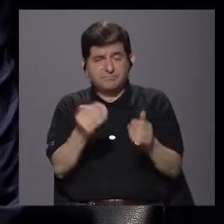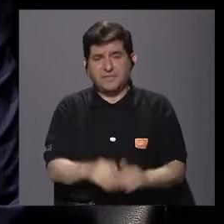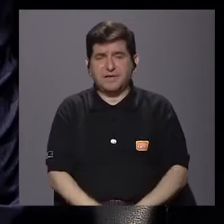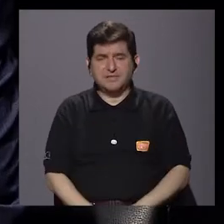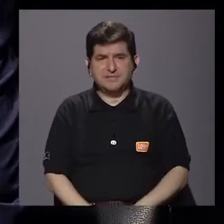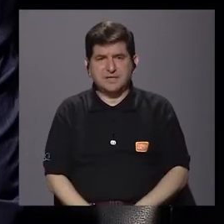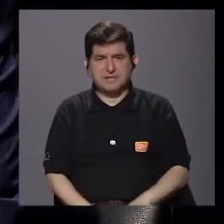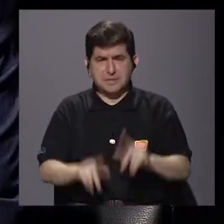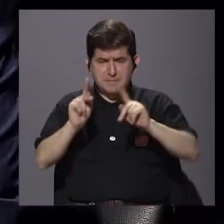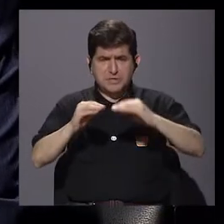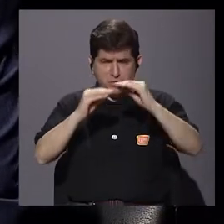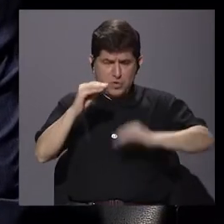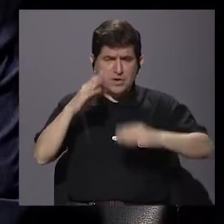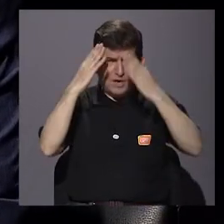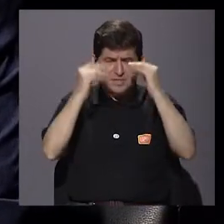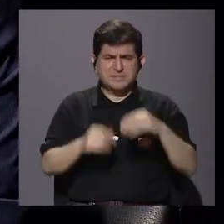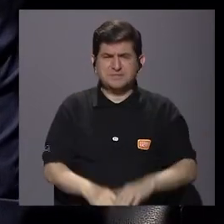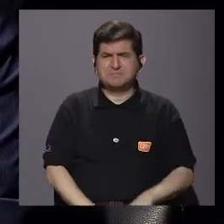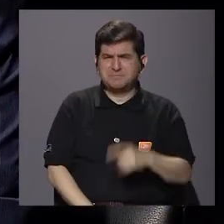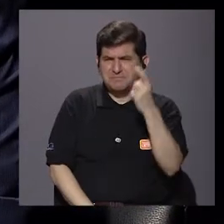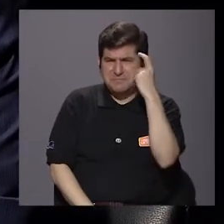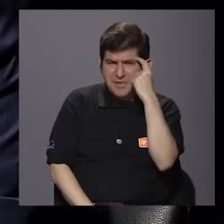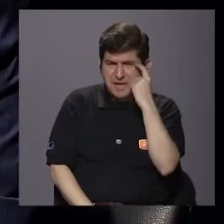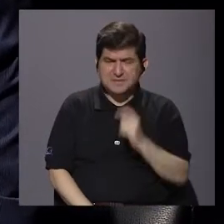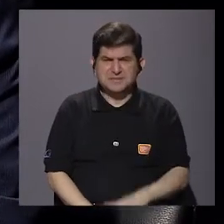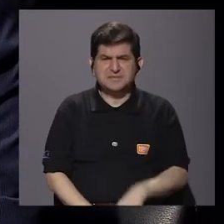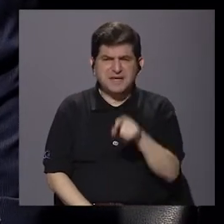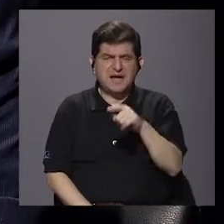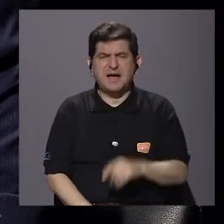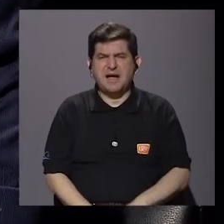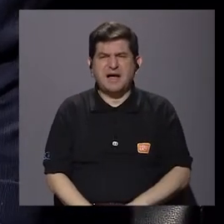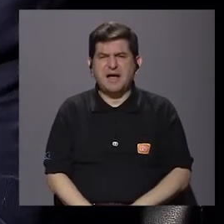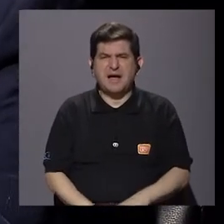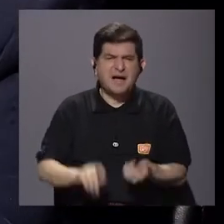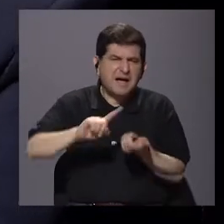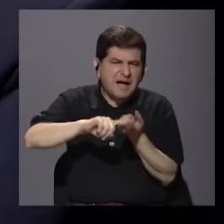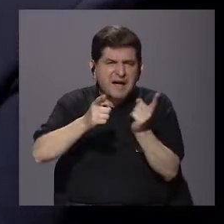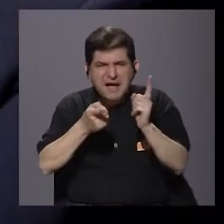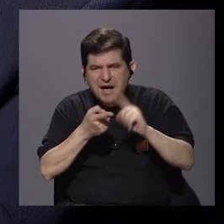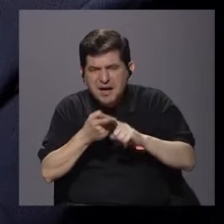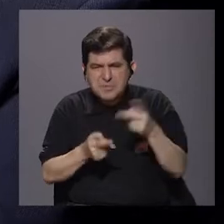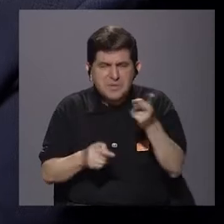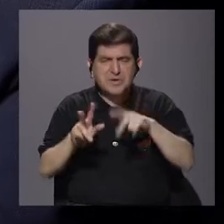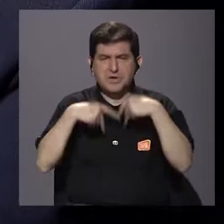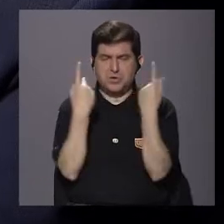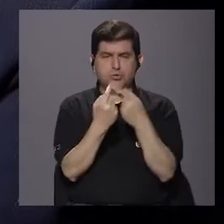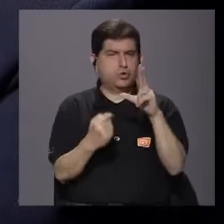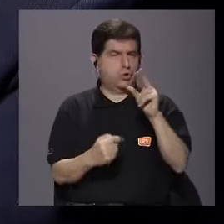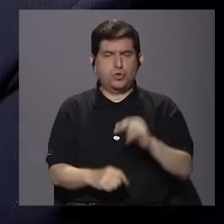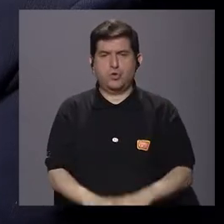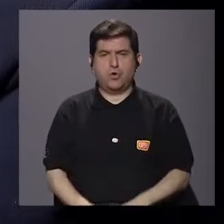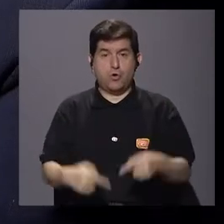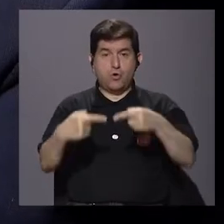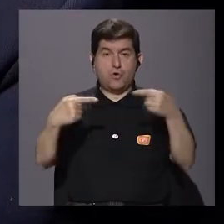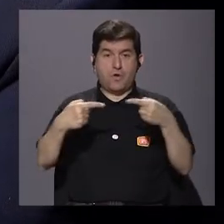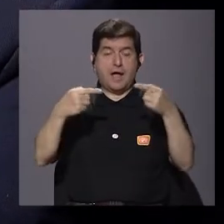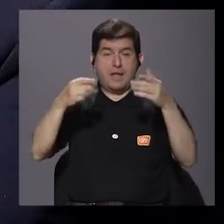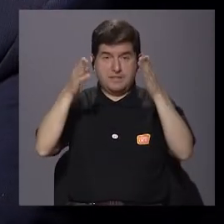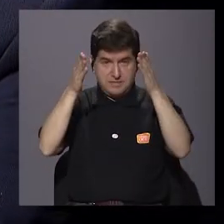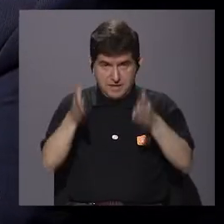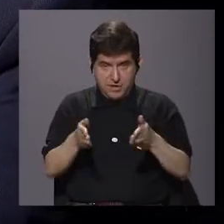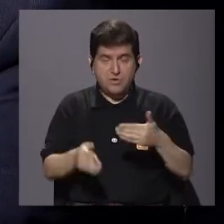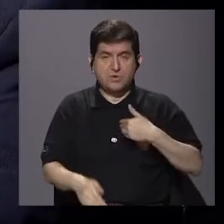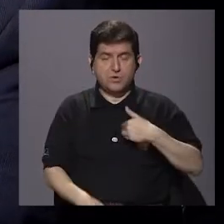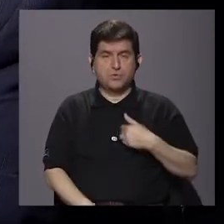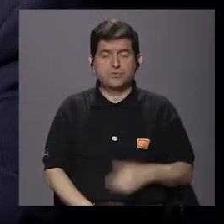menos informada tiende a verlo como que había un compadrazgo no no el grado de antagonismo que bien